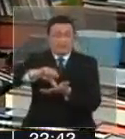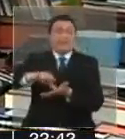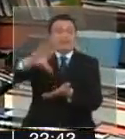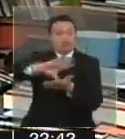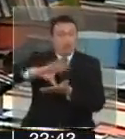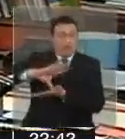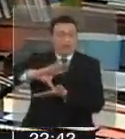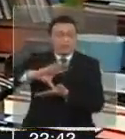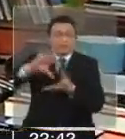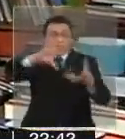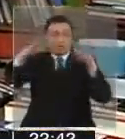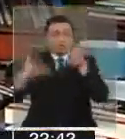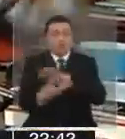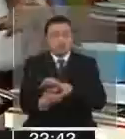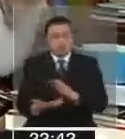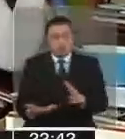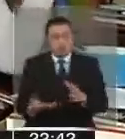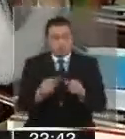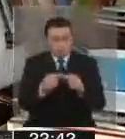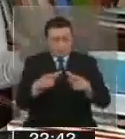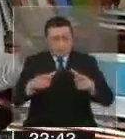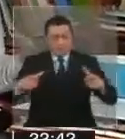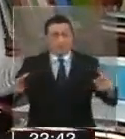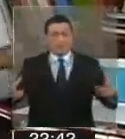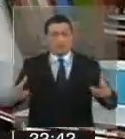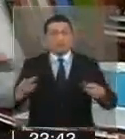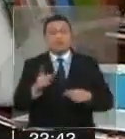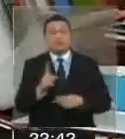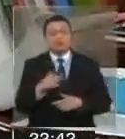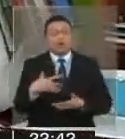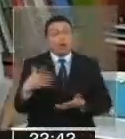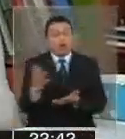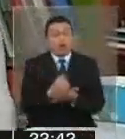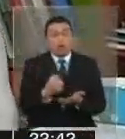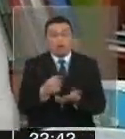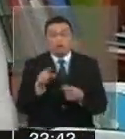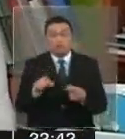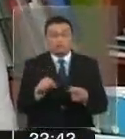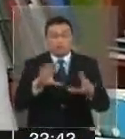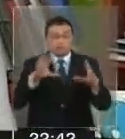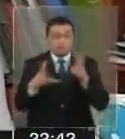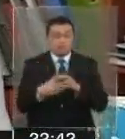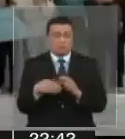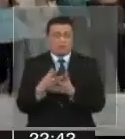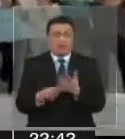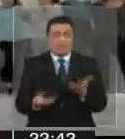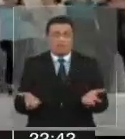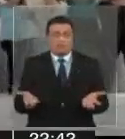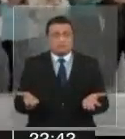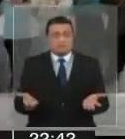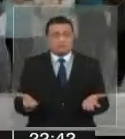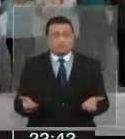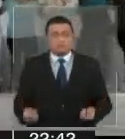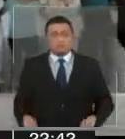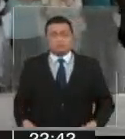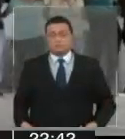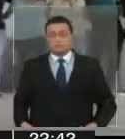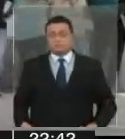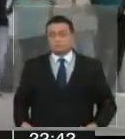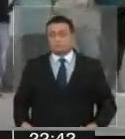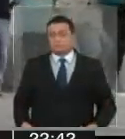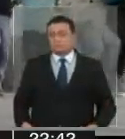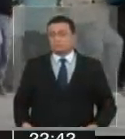país, tu planeta. Si no lo logramos, este planeta se acabó, yo creo.